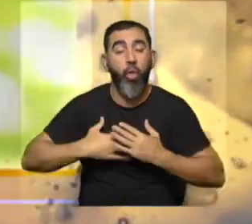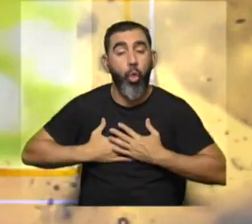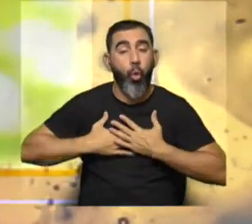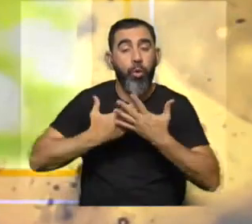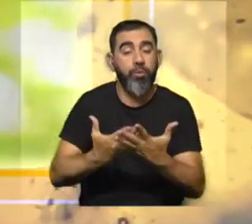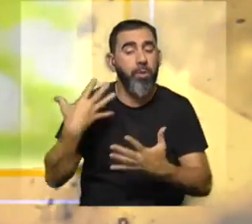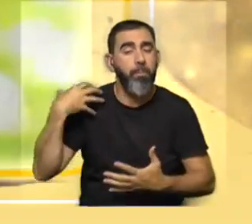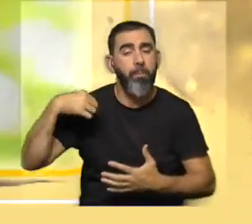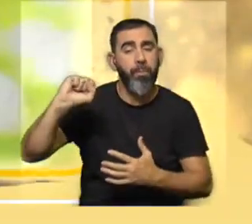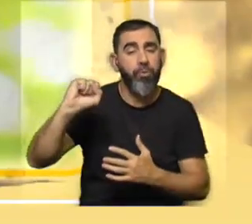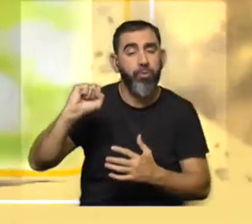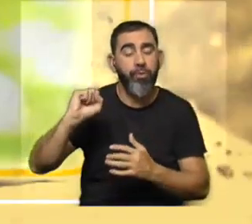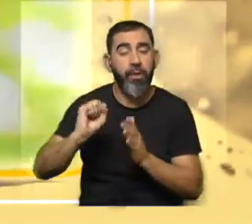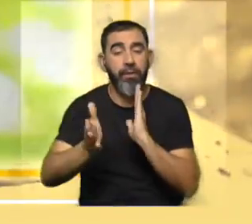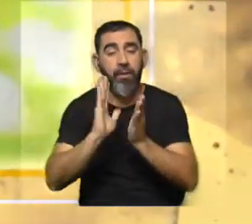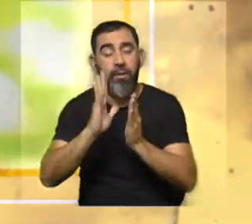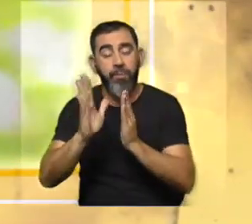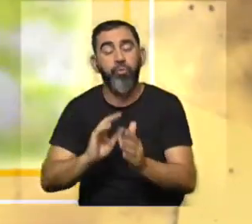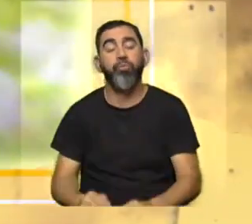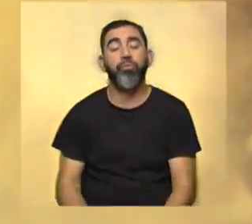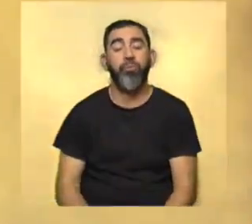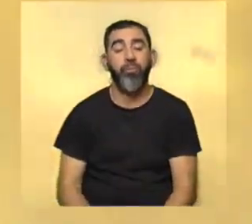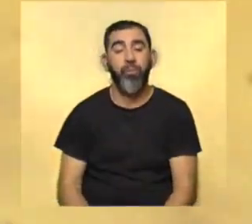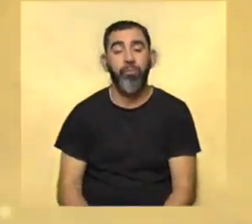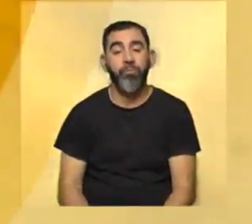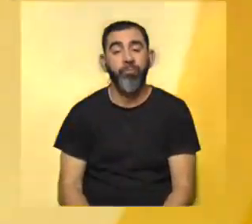los mitos de la radioterapia.